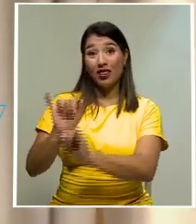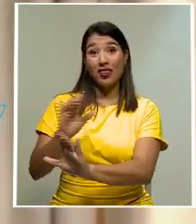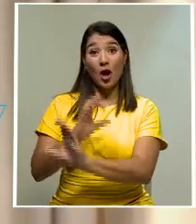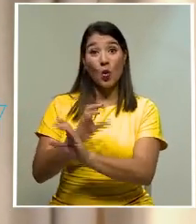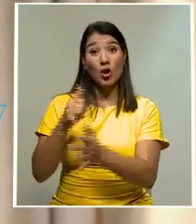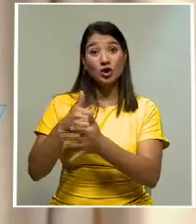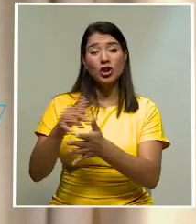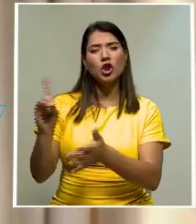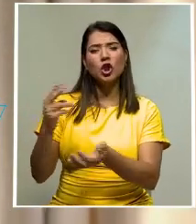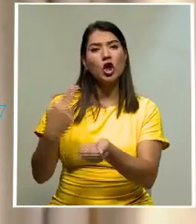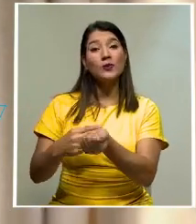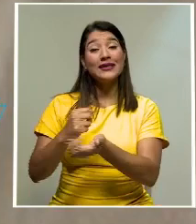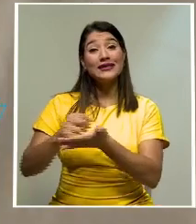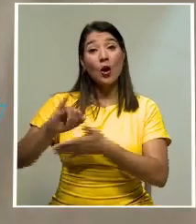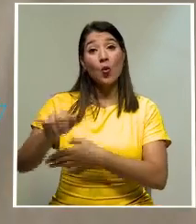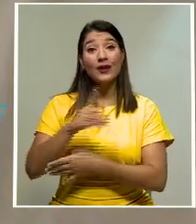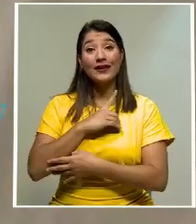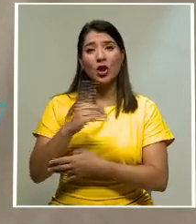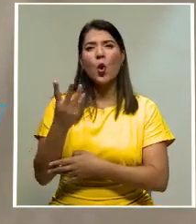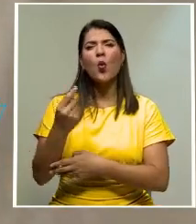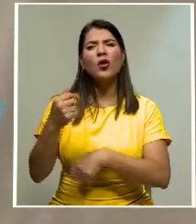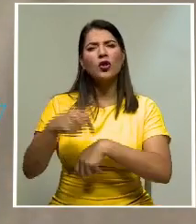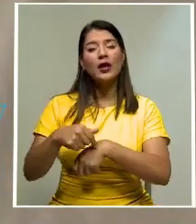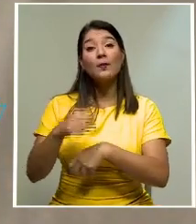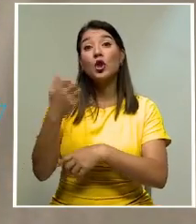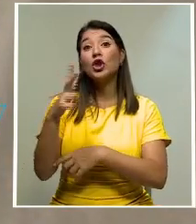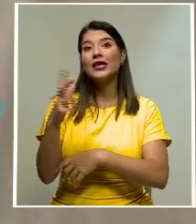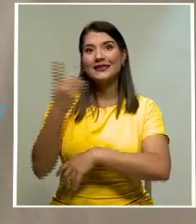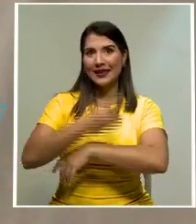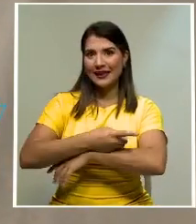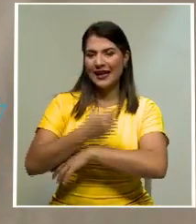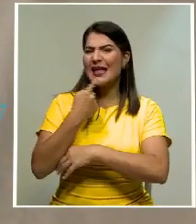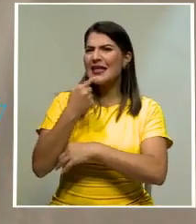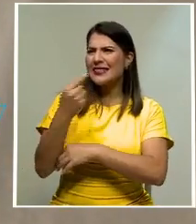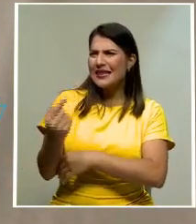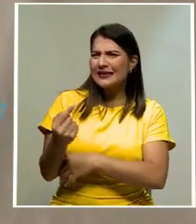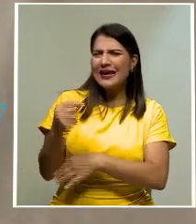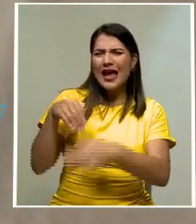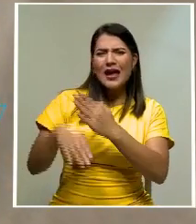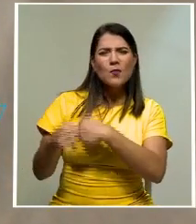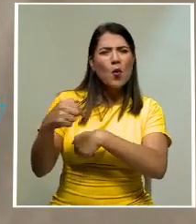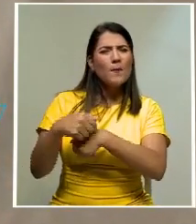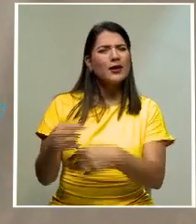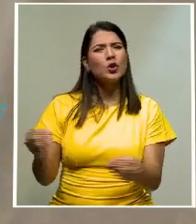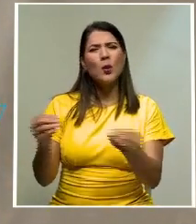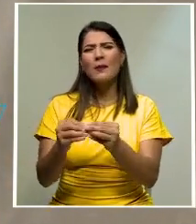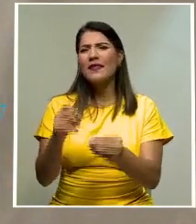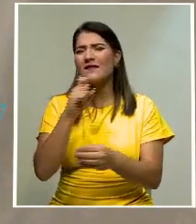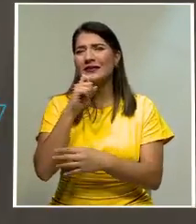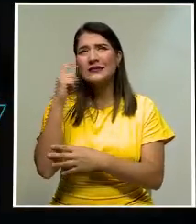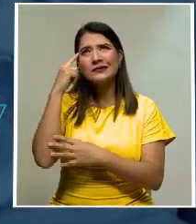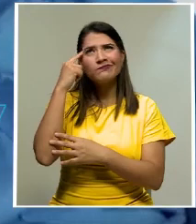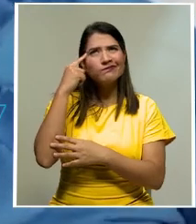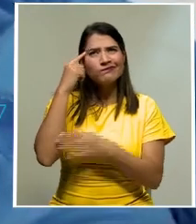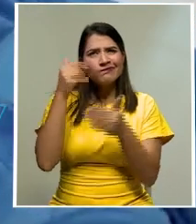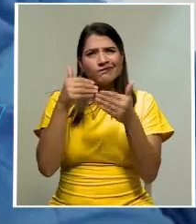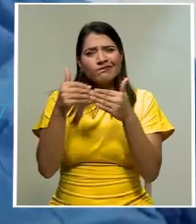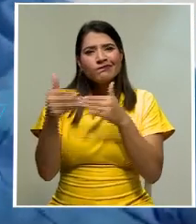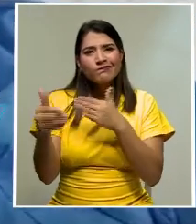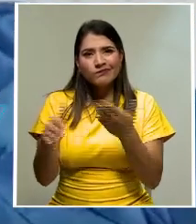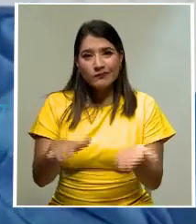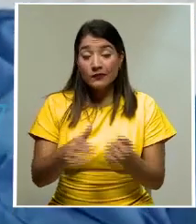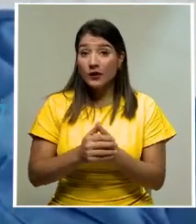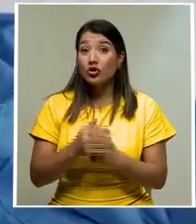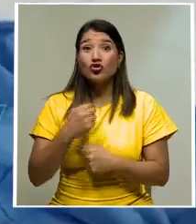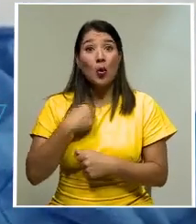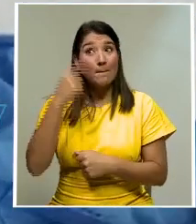Dios durante 13 días. Este paciente cuenta que durante los momentos más críticos solo pensaba en la muerte. Uno piensa en la